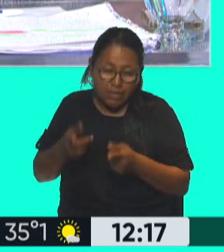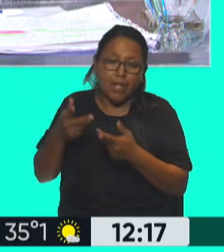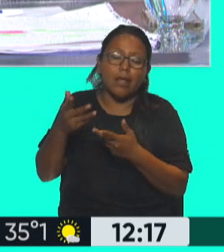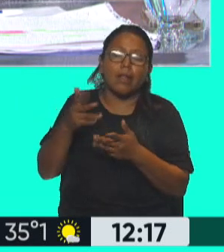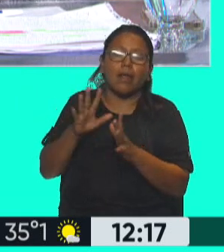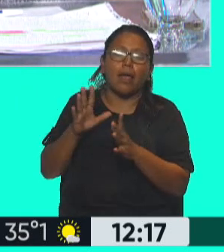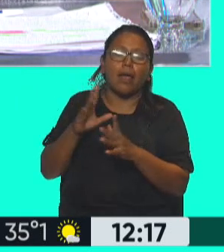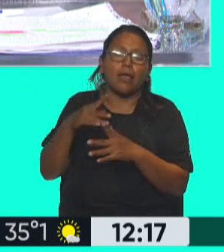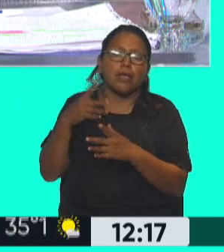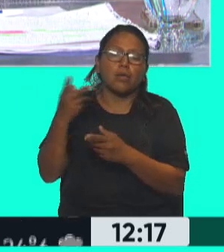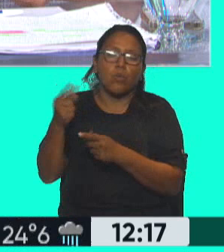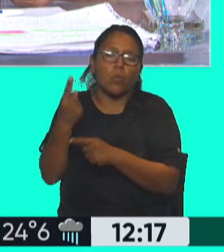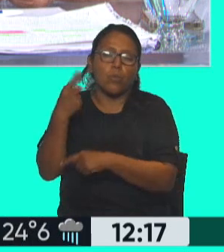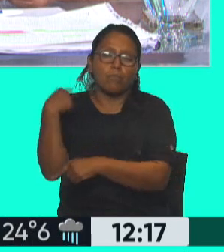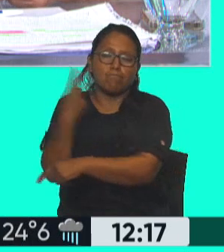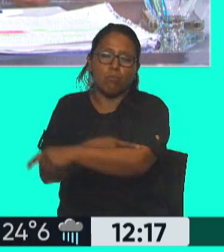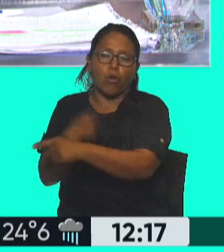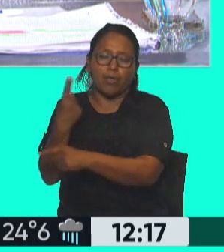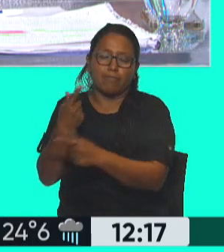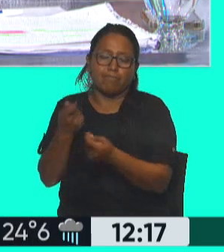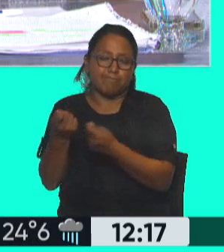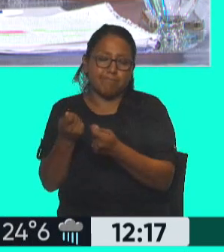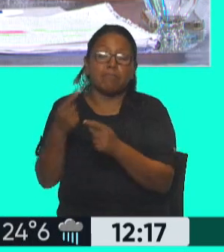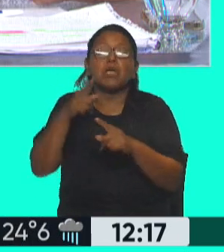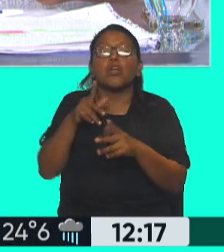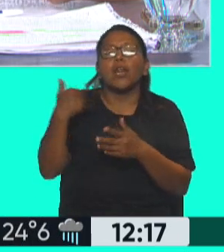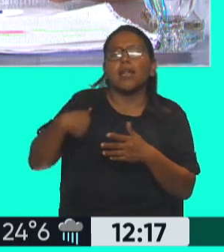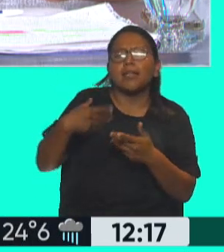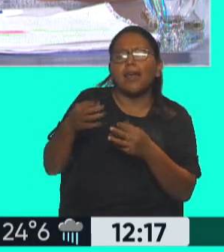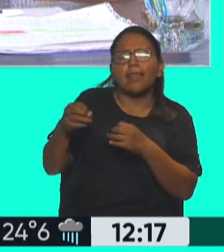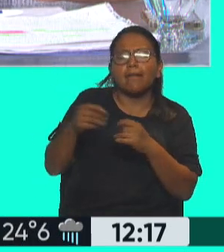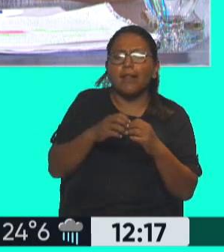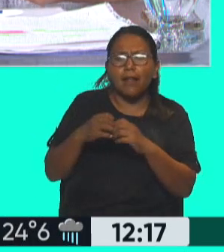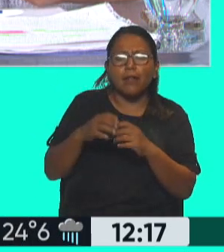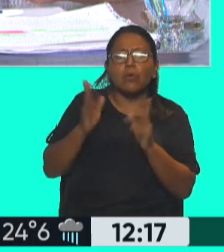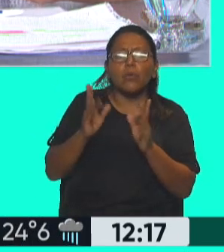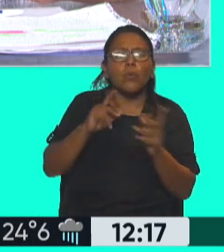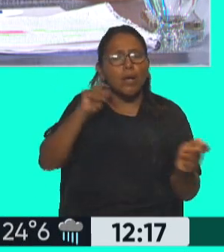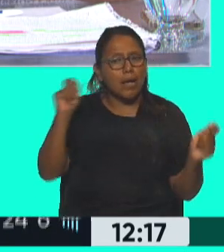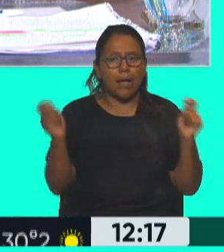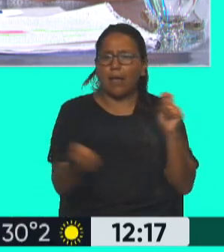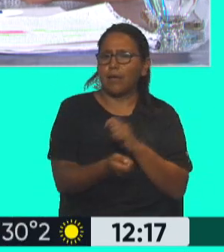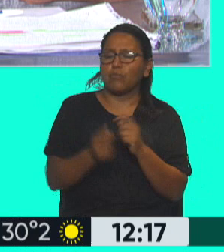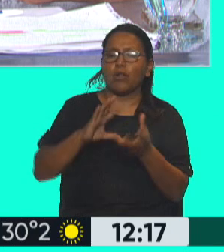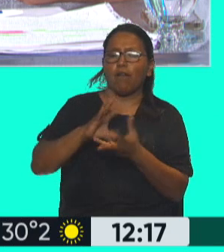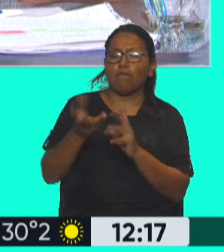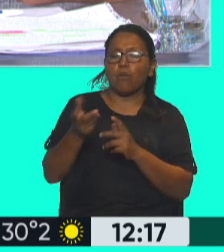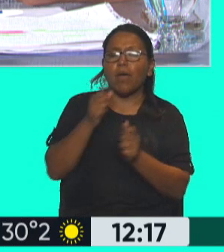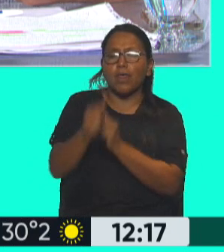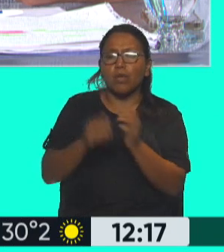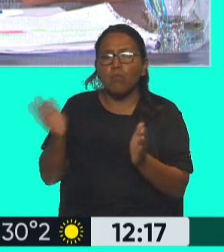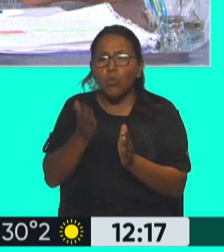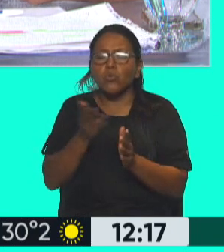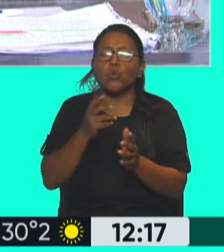presencia monopólica en muchos aspectos. Pero la Argentina deberá discutir de alguna vez por todas un cambio en la producción y comercialización